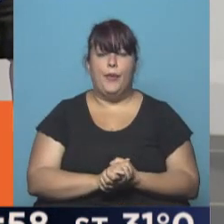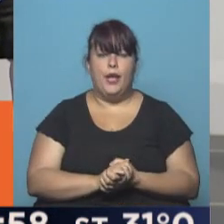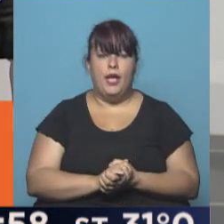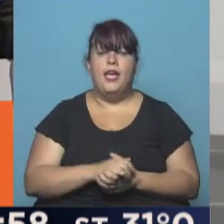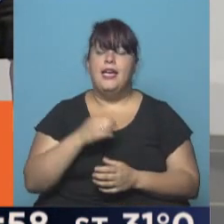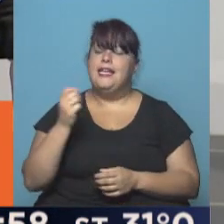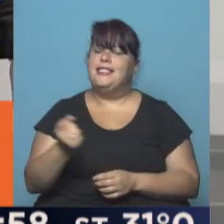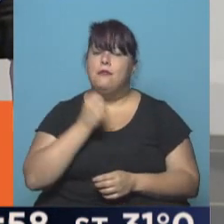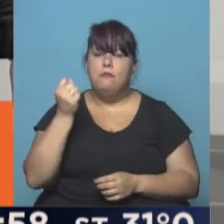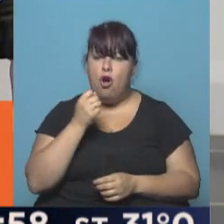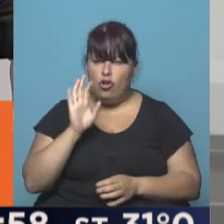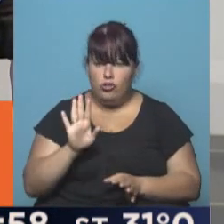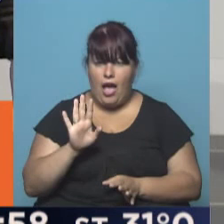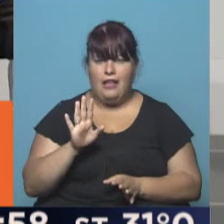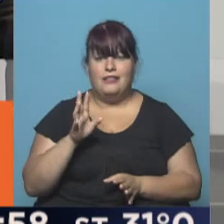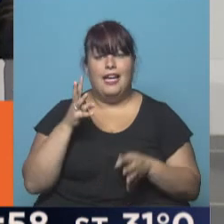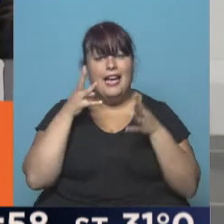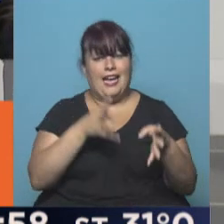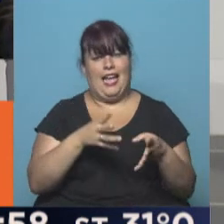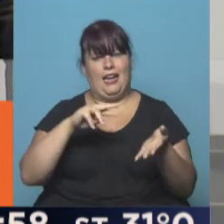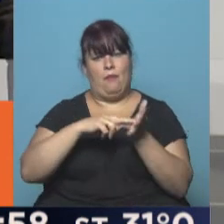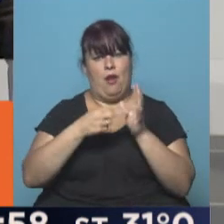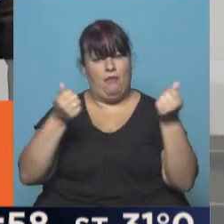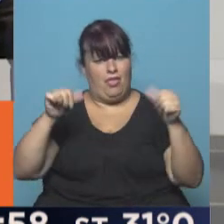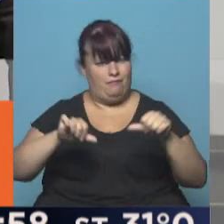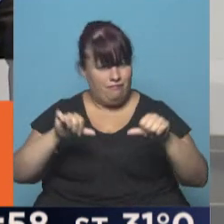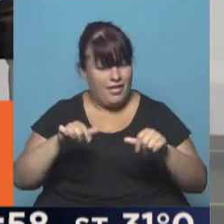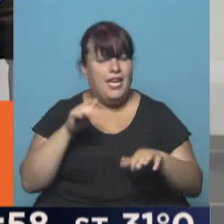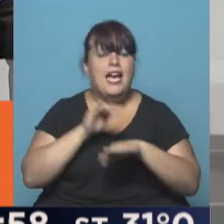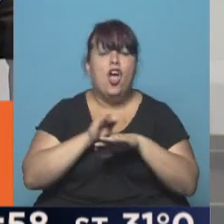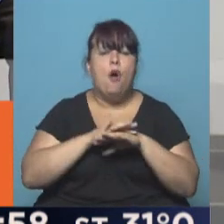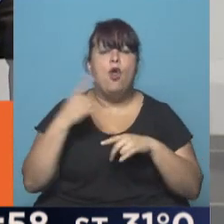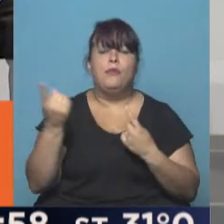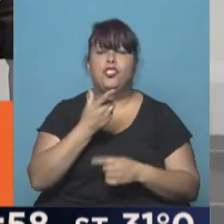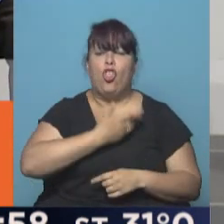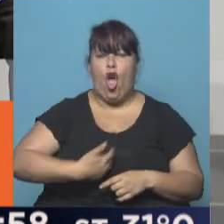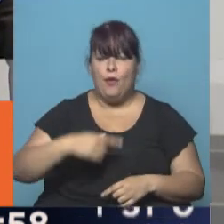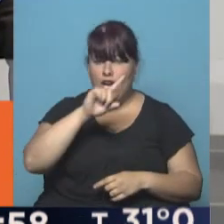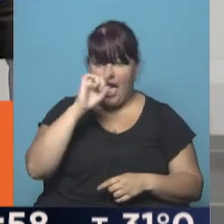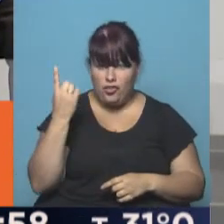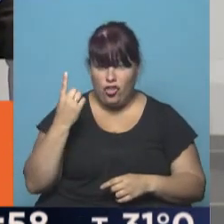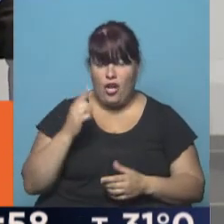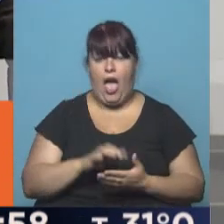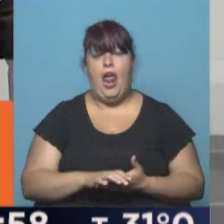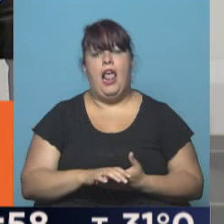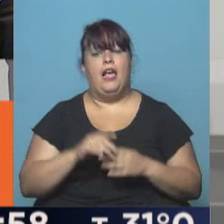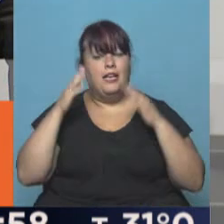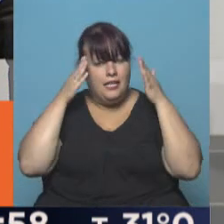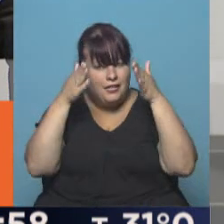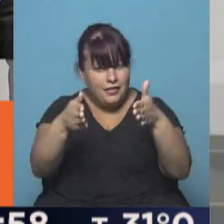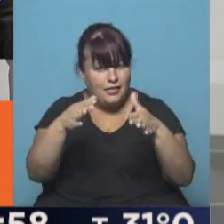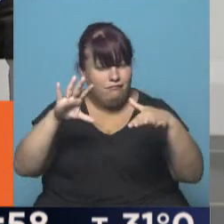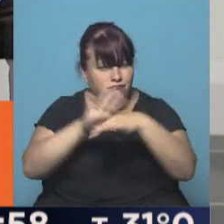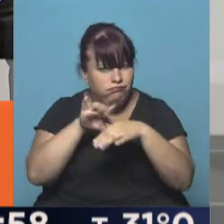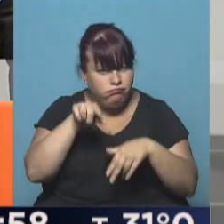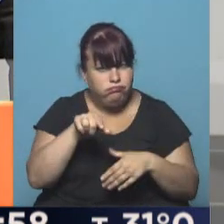es imprescindible atacar el déficit fiscal y el compromiso del gobierno nacional con metas